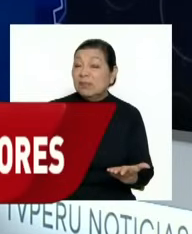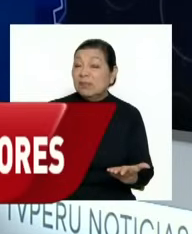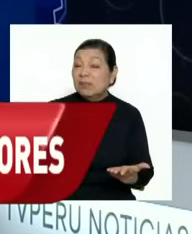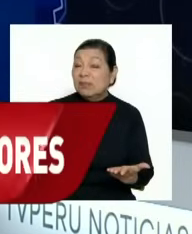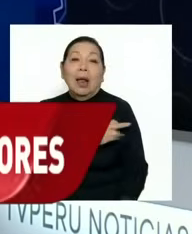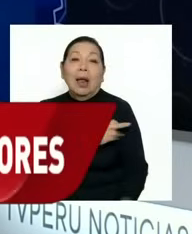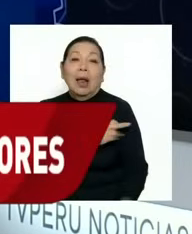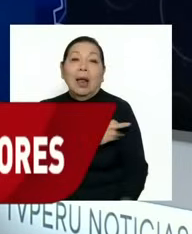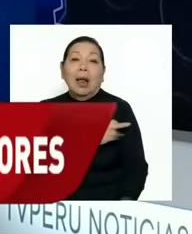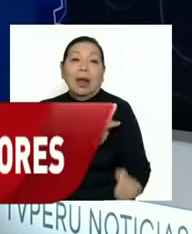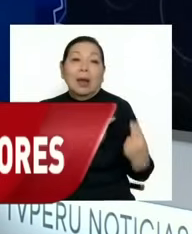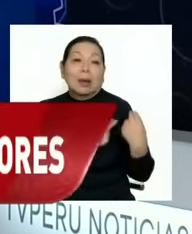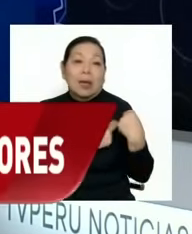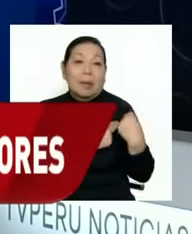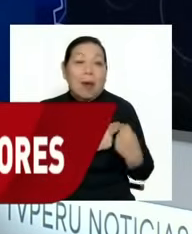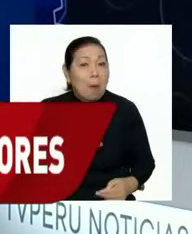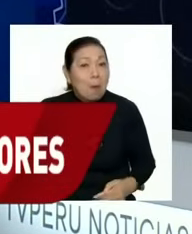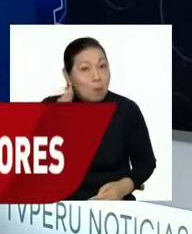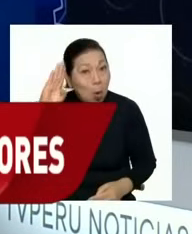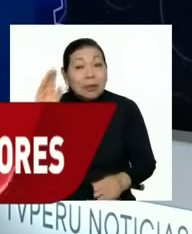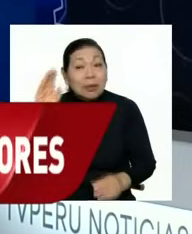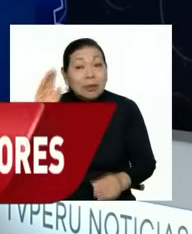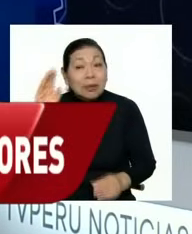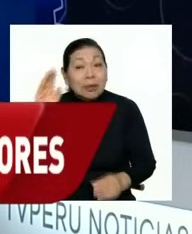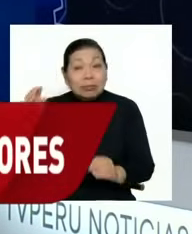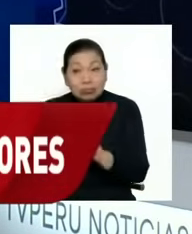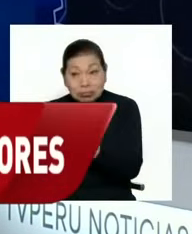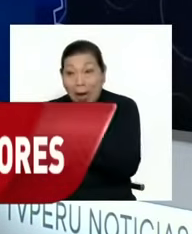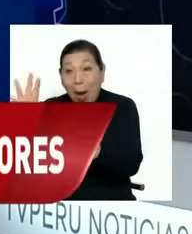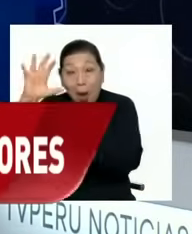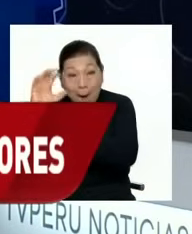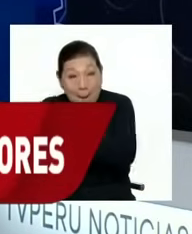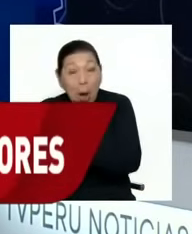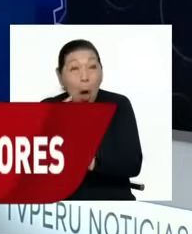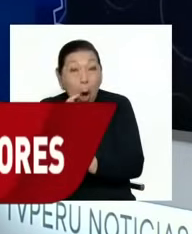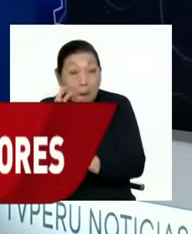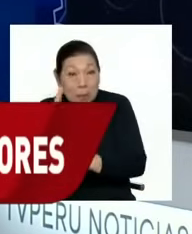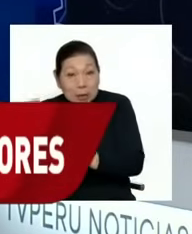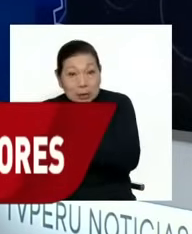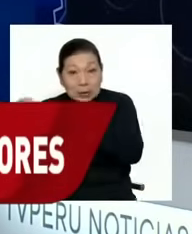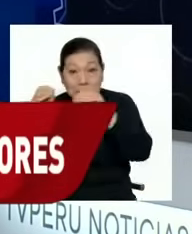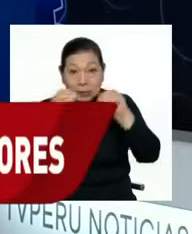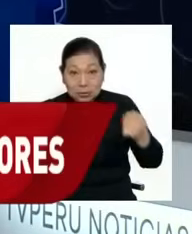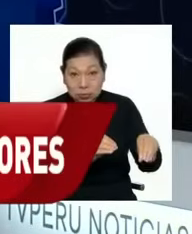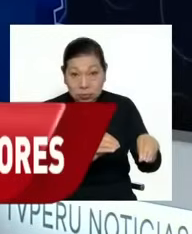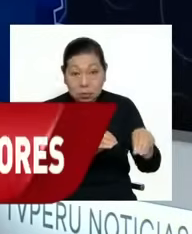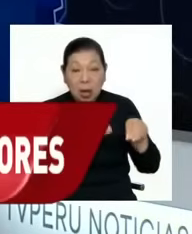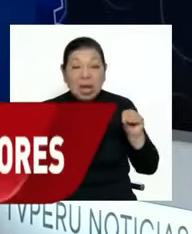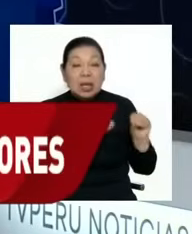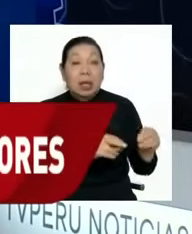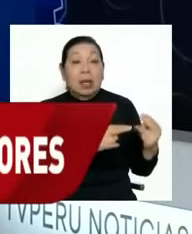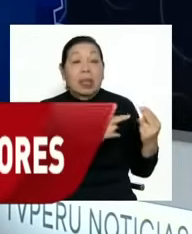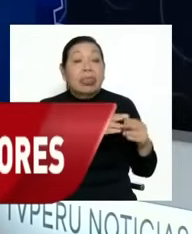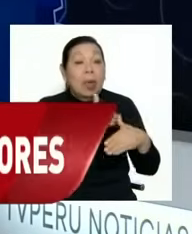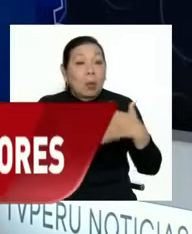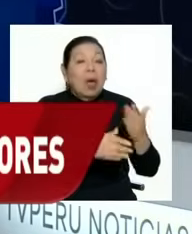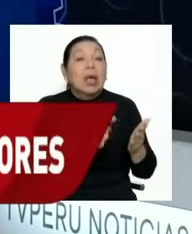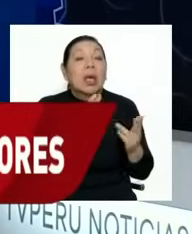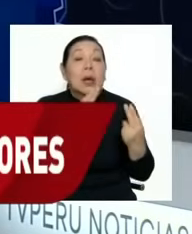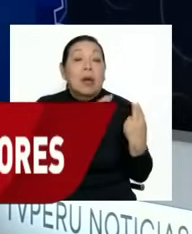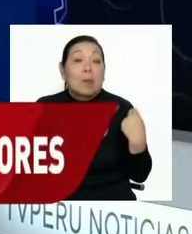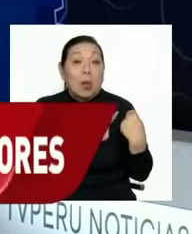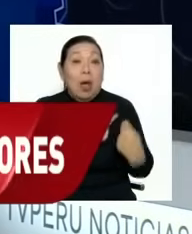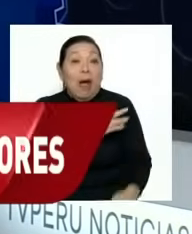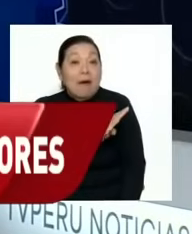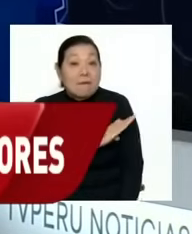de la fiscalía, porque la policía lo que hace es capturarlos, detenerlos y ponerlos a disposición del Ministerio Público. Uh-huh.